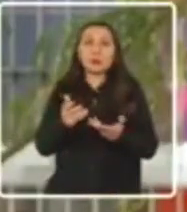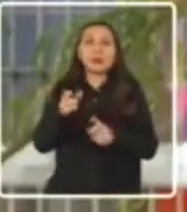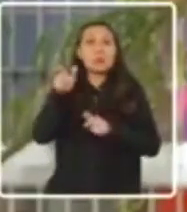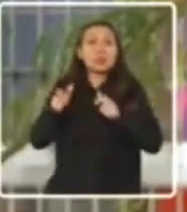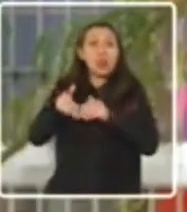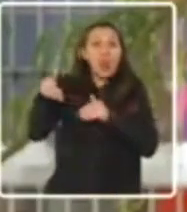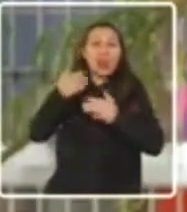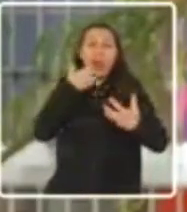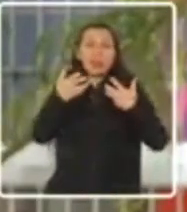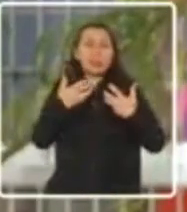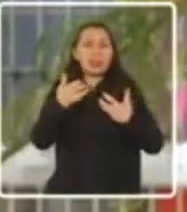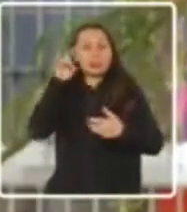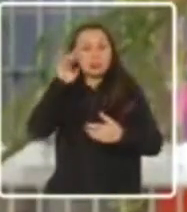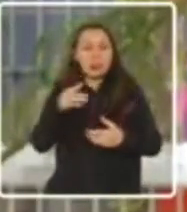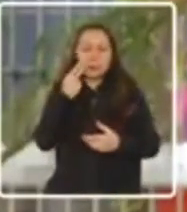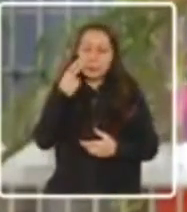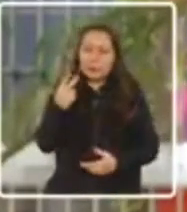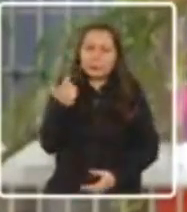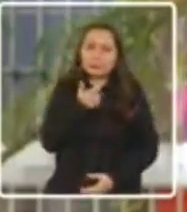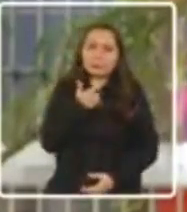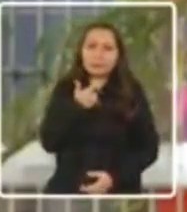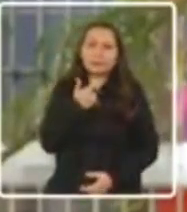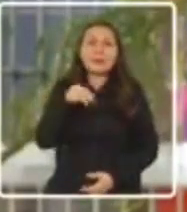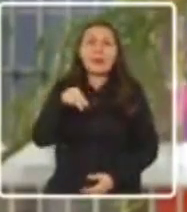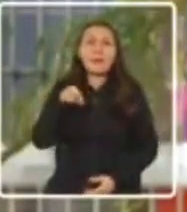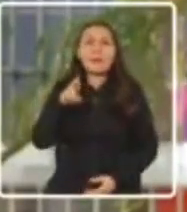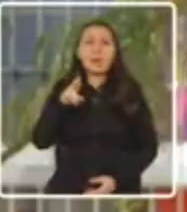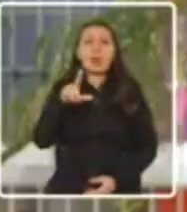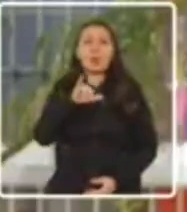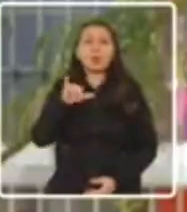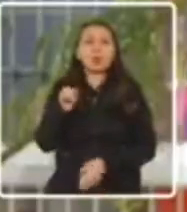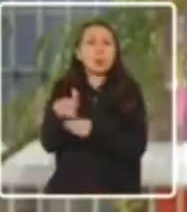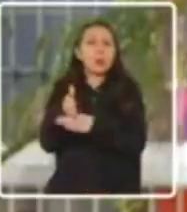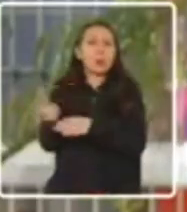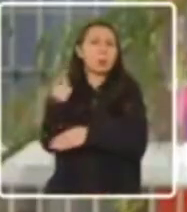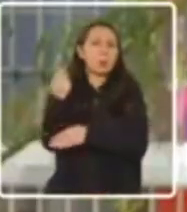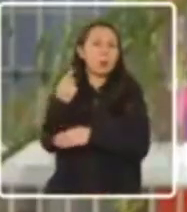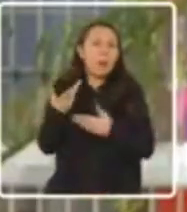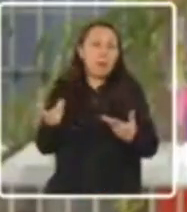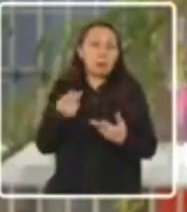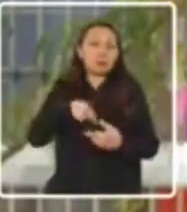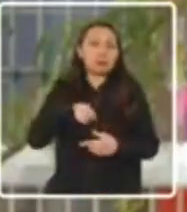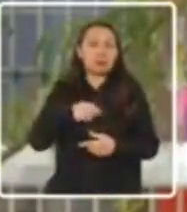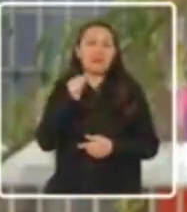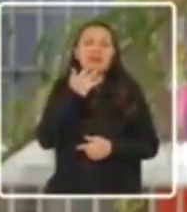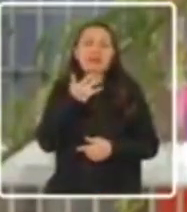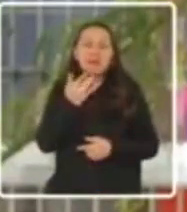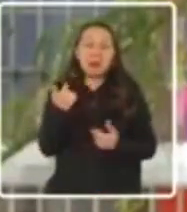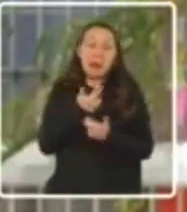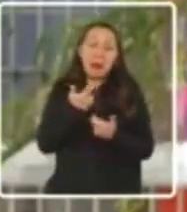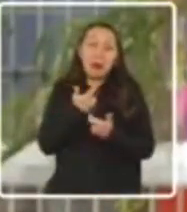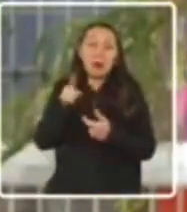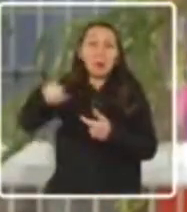quienes gritan eso, ustedes saben, les cuento que me da mucha risa eso de Merluzo, porque quedan mucho más en ridículo ustedes que yo cuando dicen ese nombre y me da